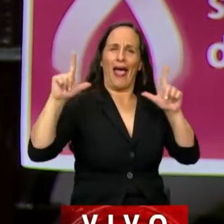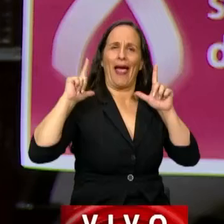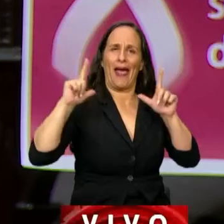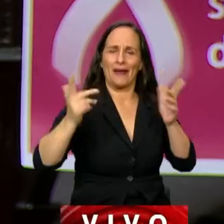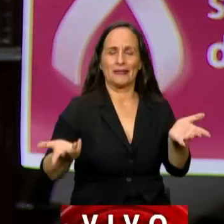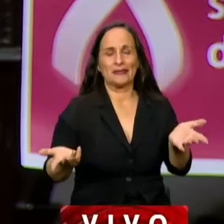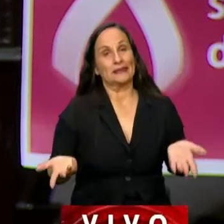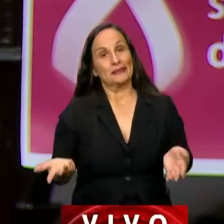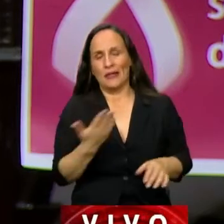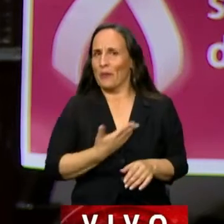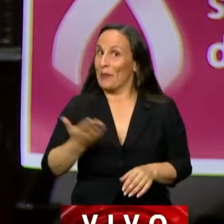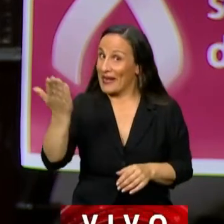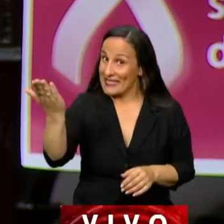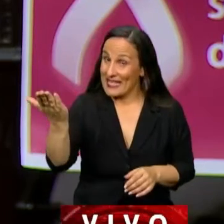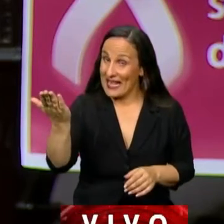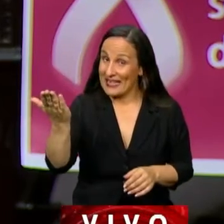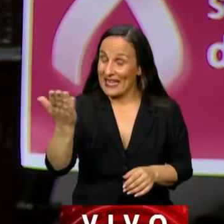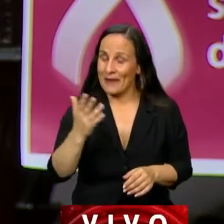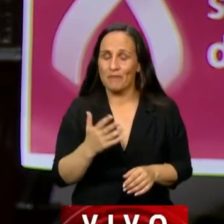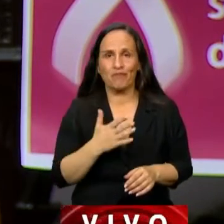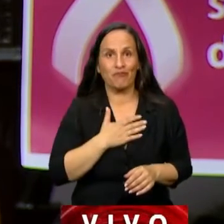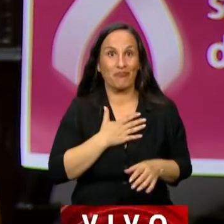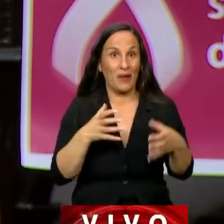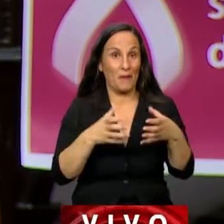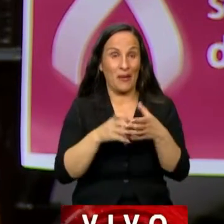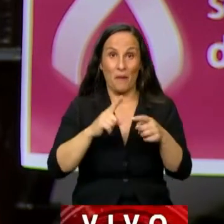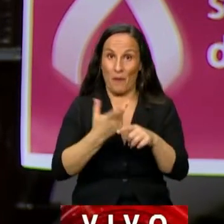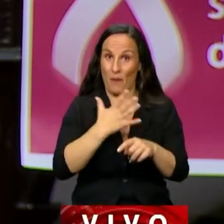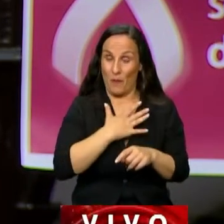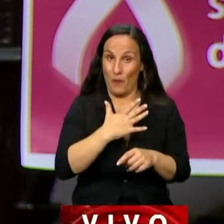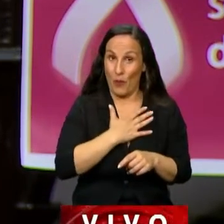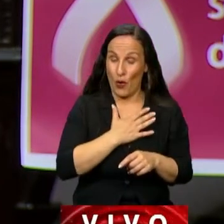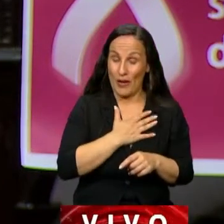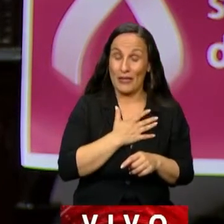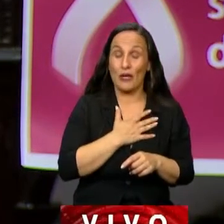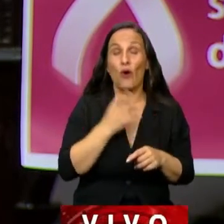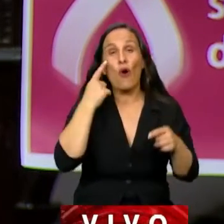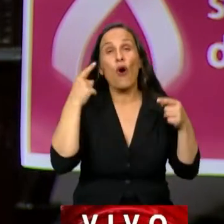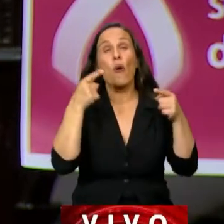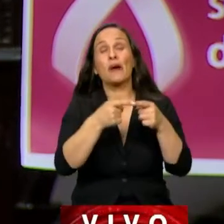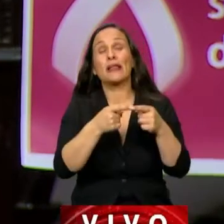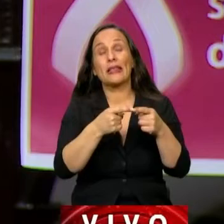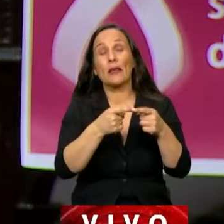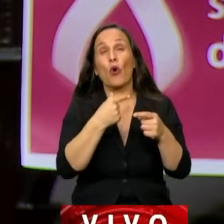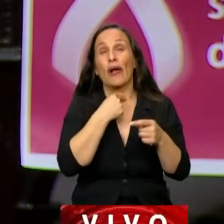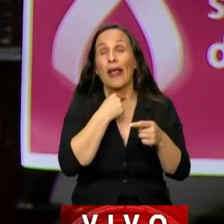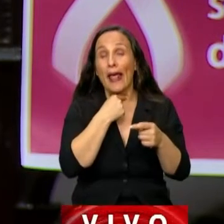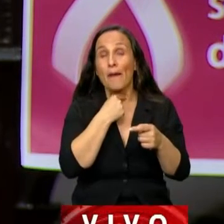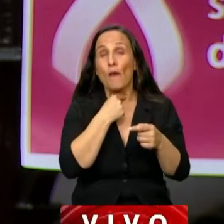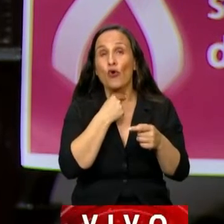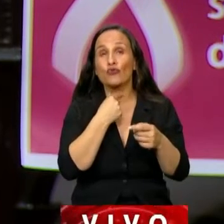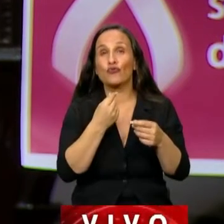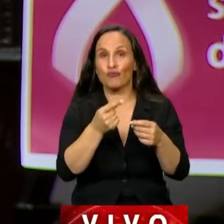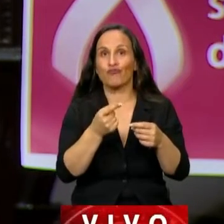Señor presidente, desde un espacio político que aspira el año próximo a